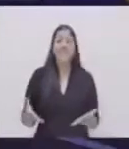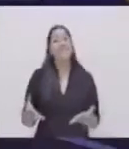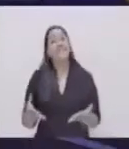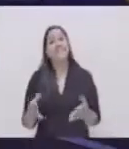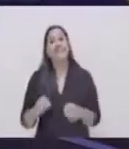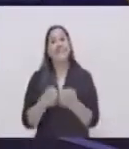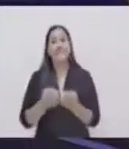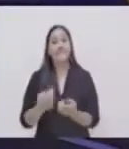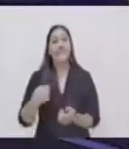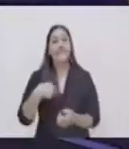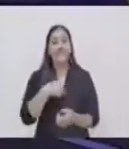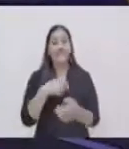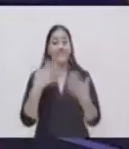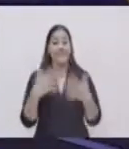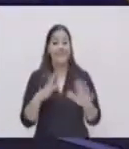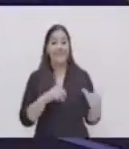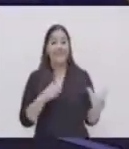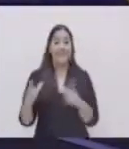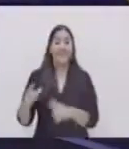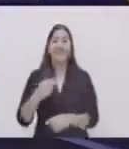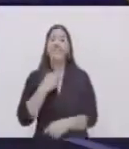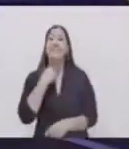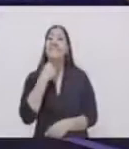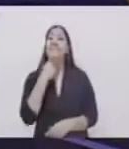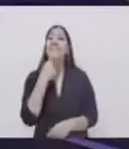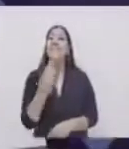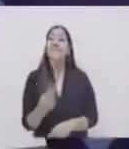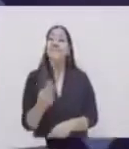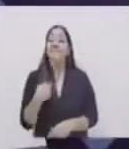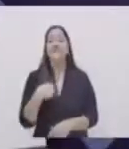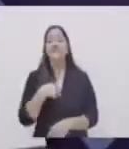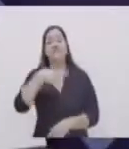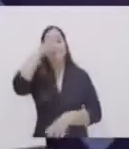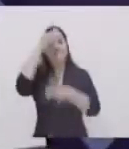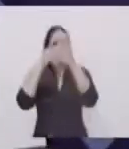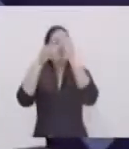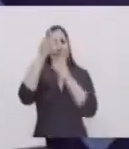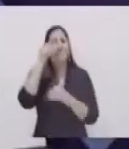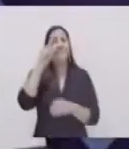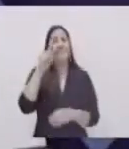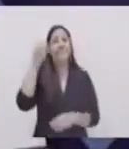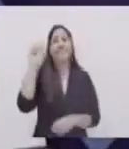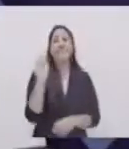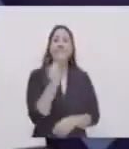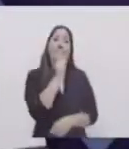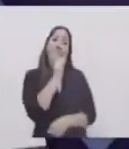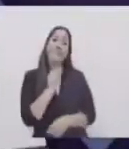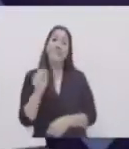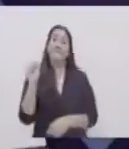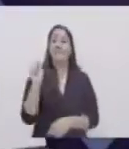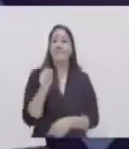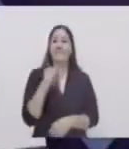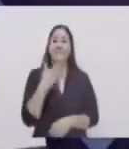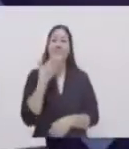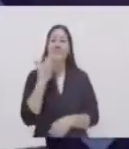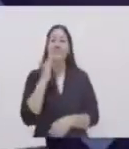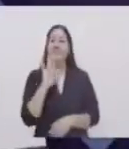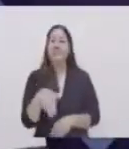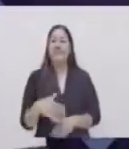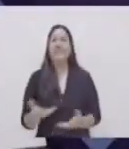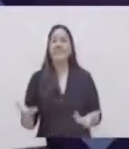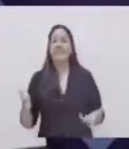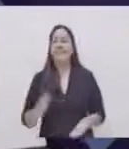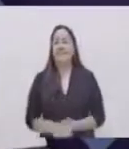Bueno, entonces ya que tenemos preparada nuestra voz, vamos a aprender una canción.